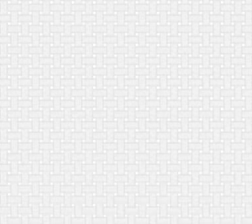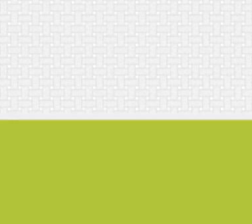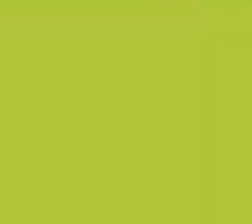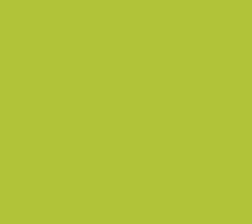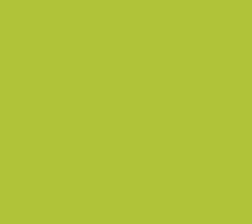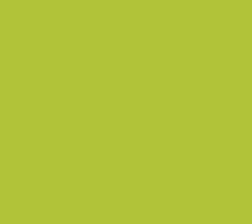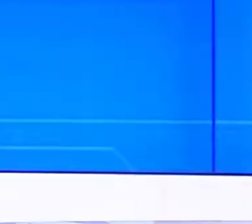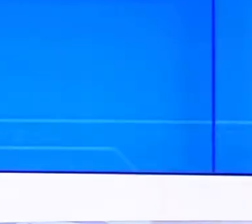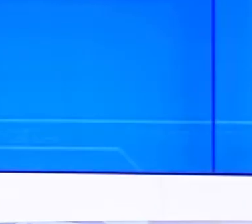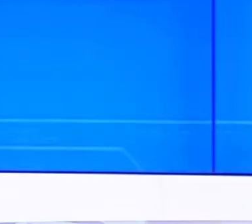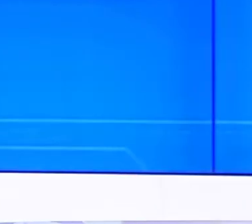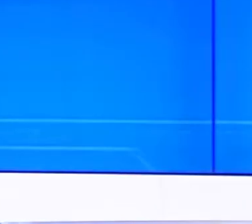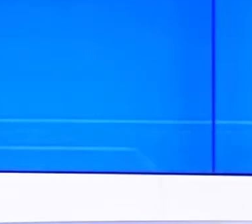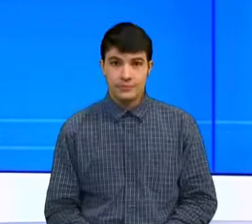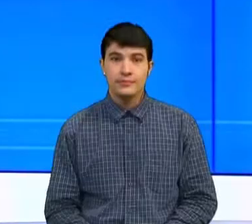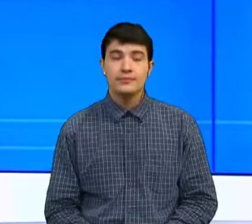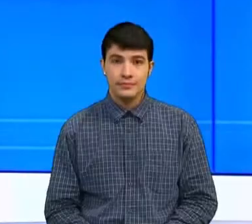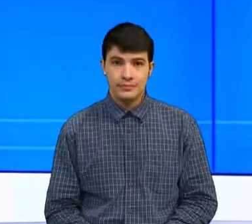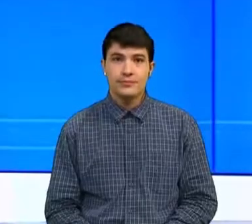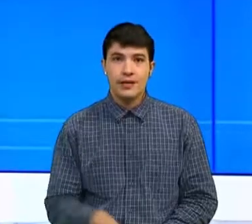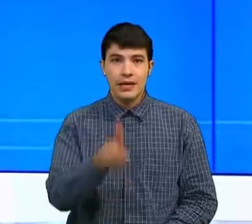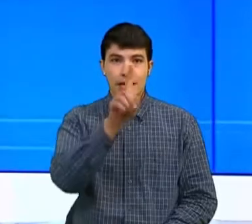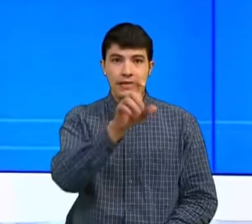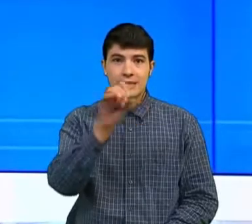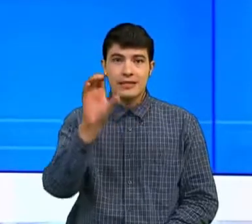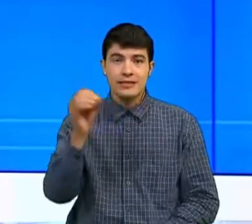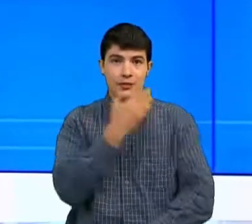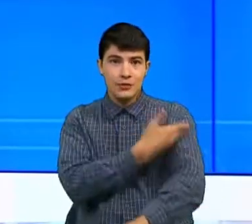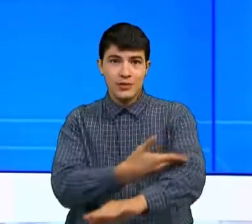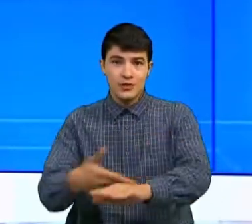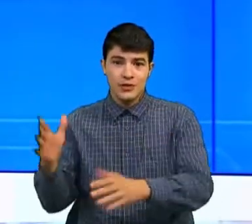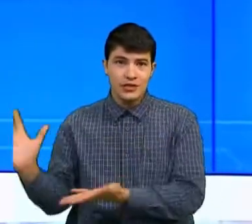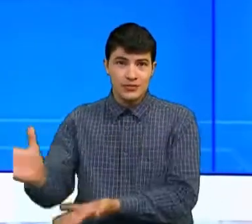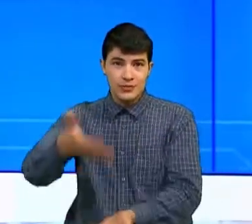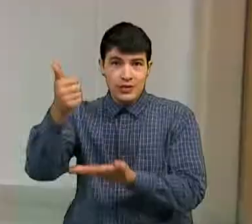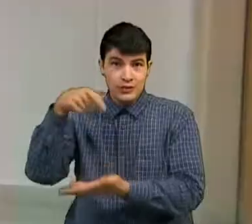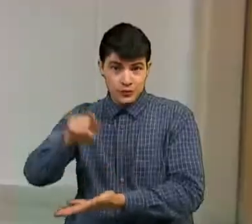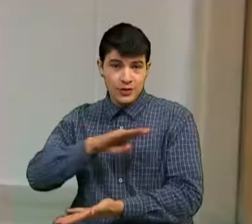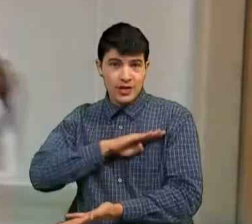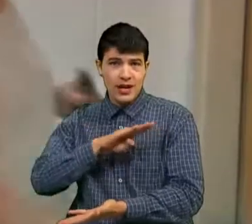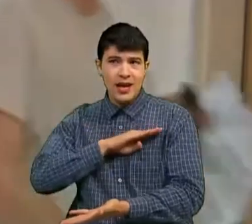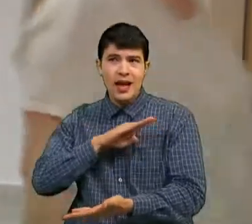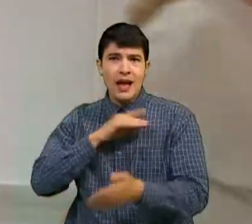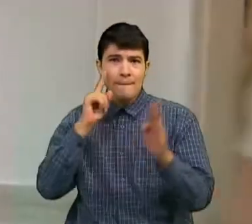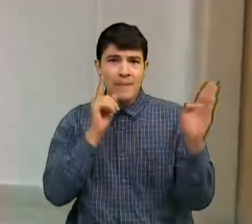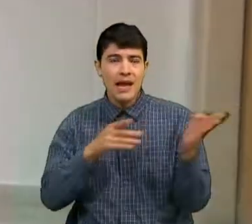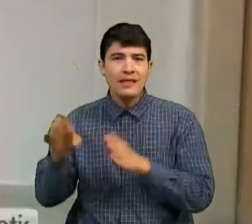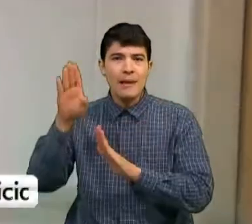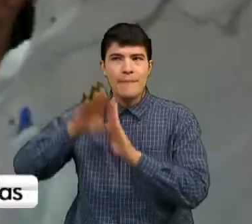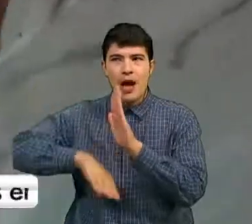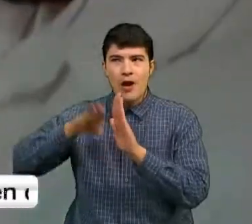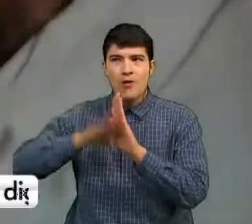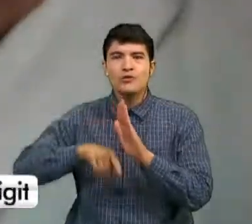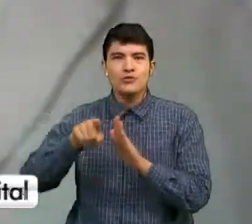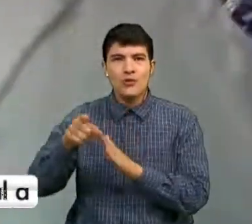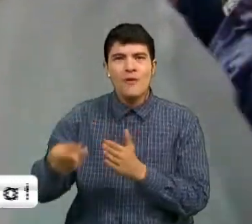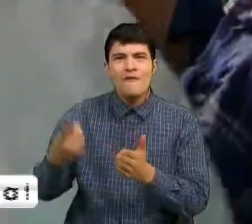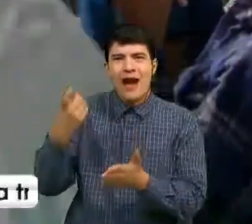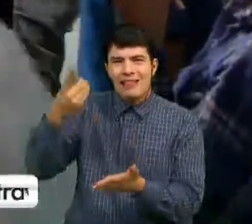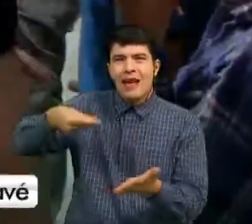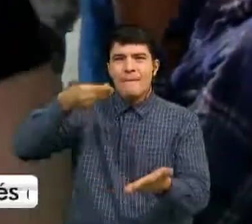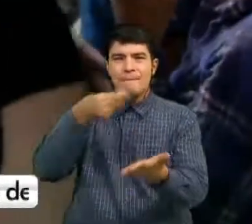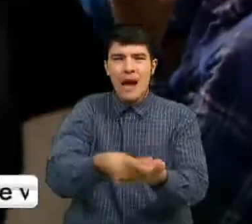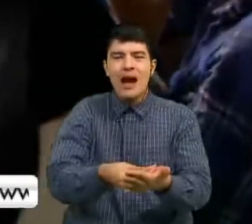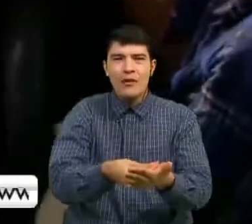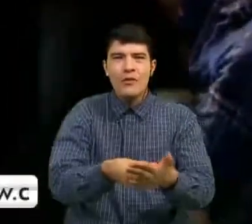canaltro.com. 600 millones de pesos ha recaudado la alcaldía de Bucaramanga con el plan de descuentos ofrecido a los contribuyentes morosos de impuesto de